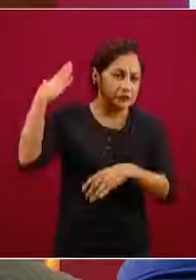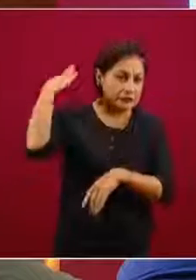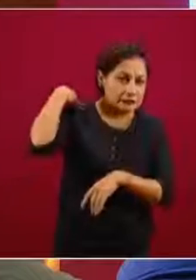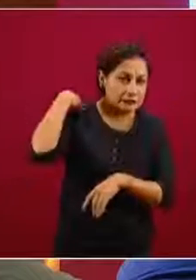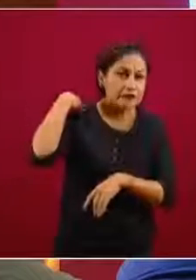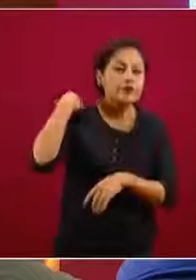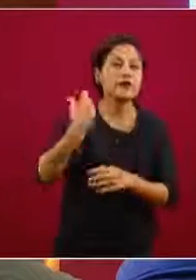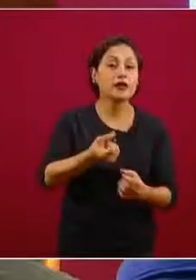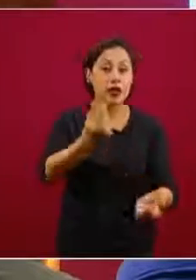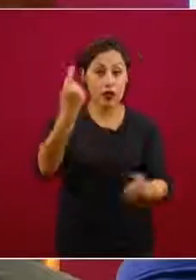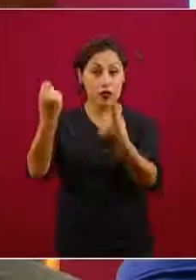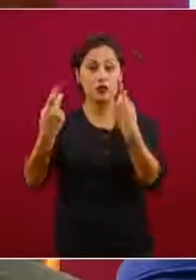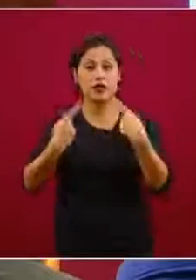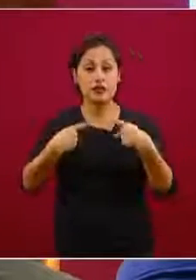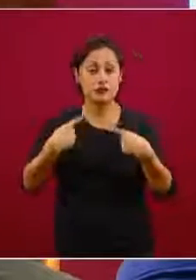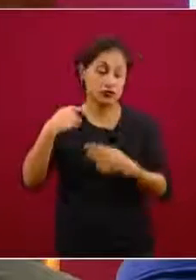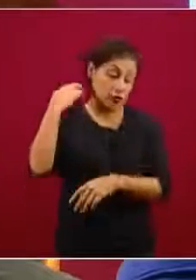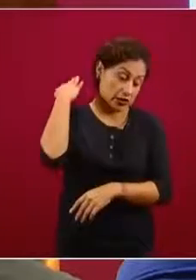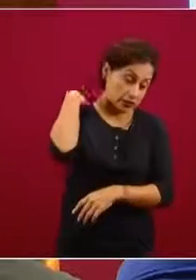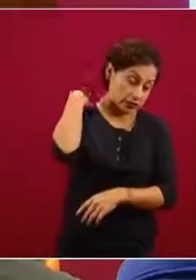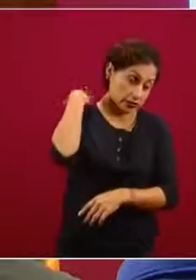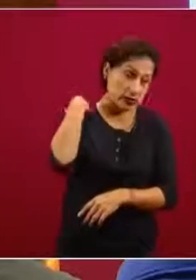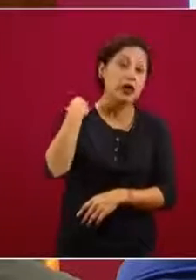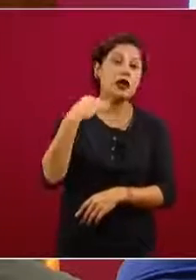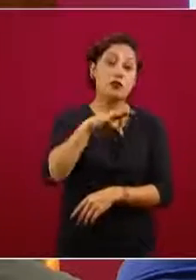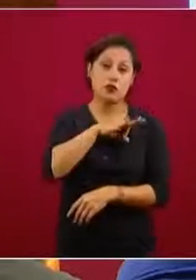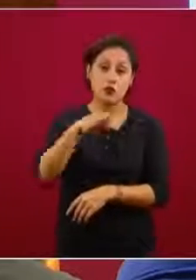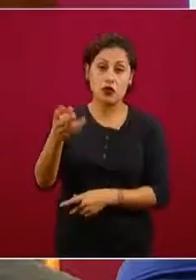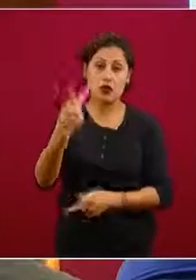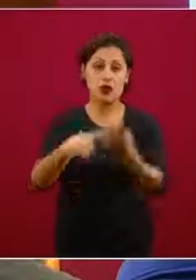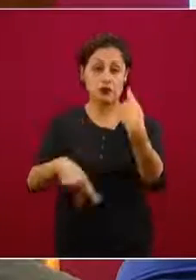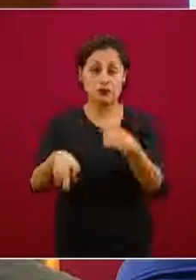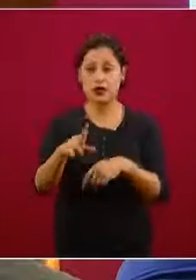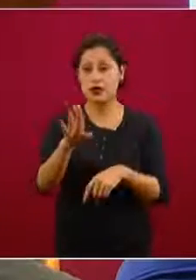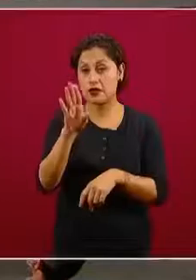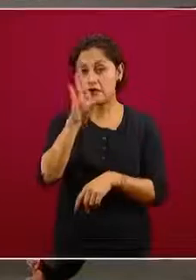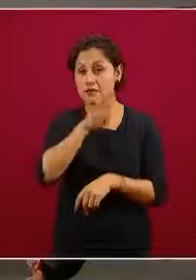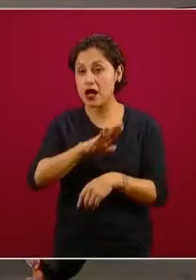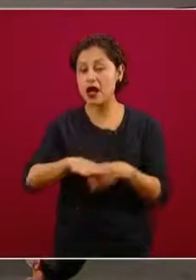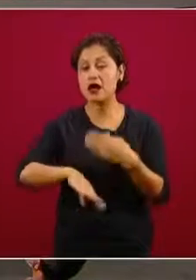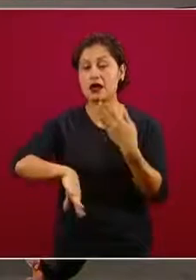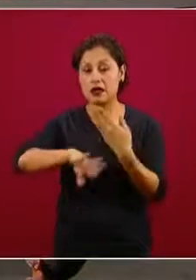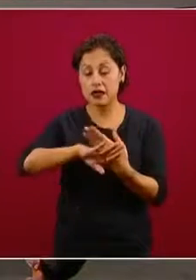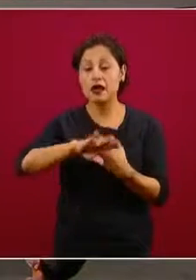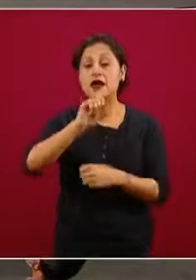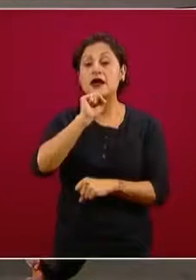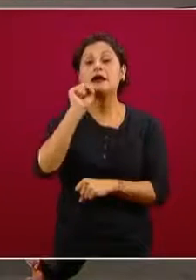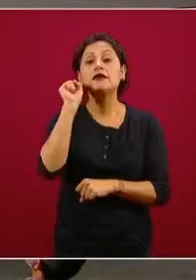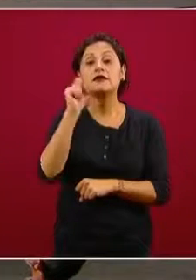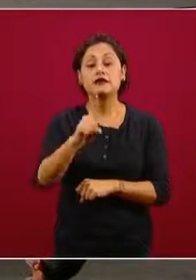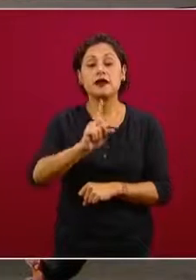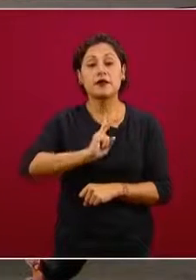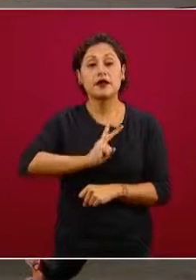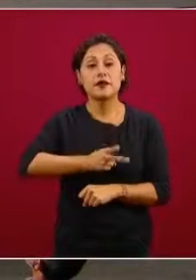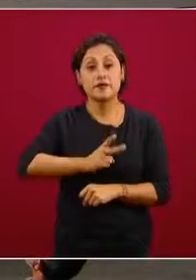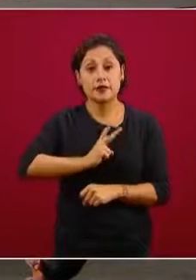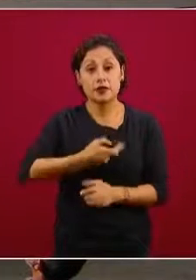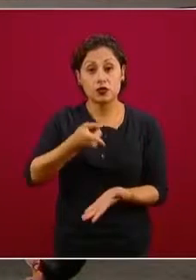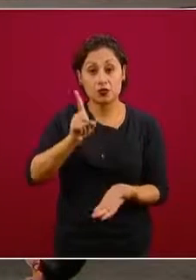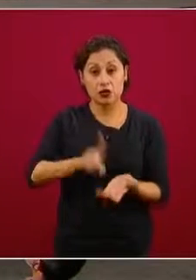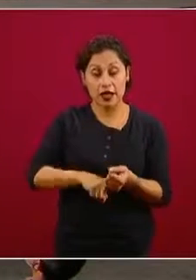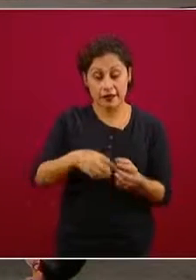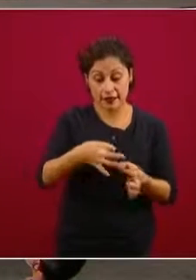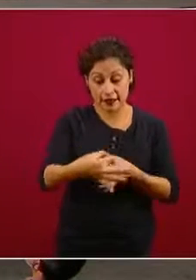incluso en el tejido pulmonar, y la cantidad de virus, la concentración de virus que hay por cada partícula, por